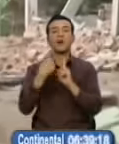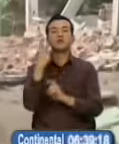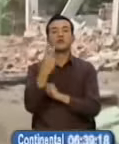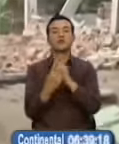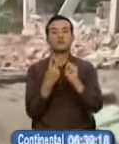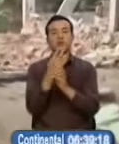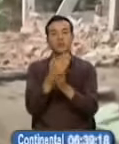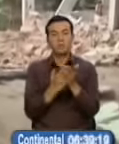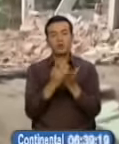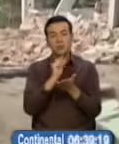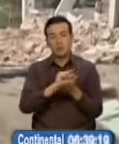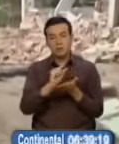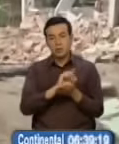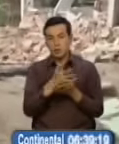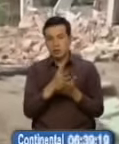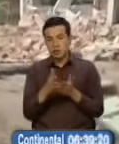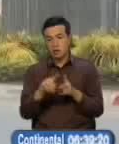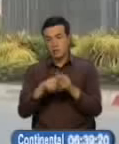gracia de 2 años y medio.